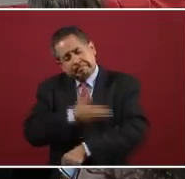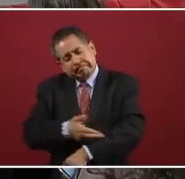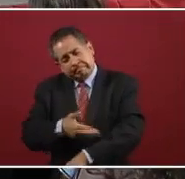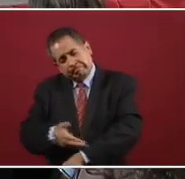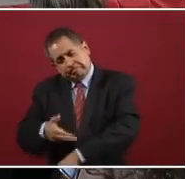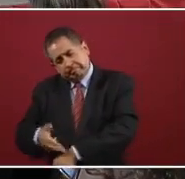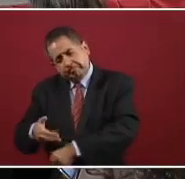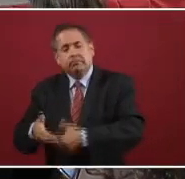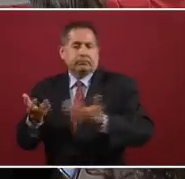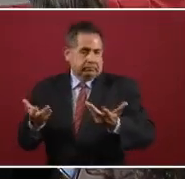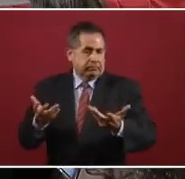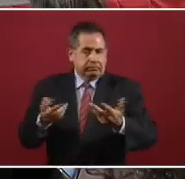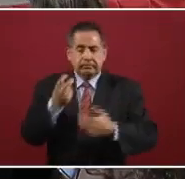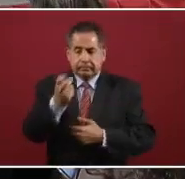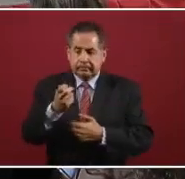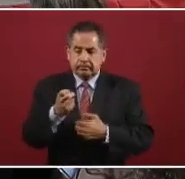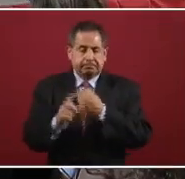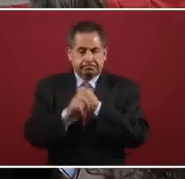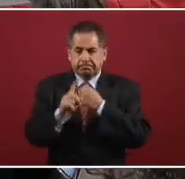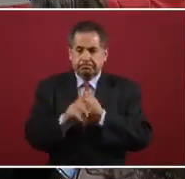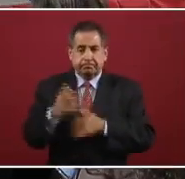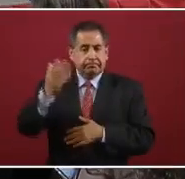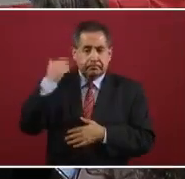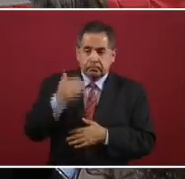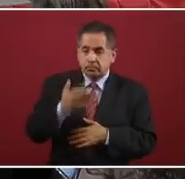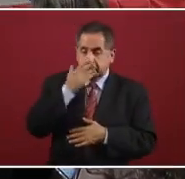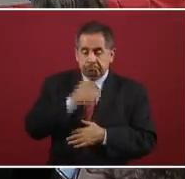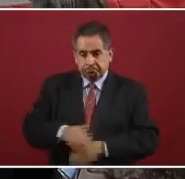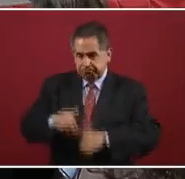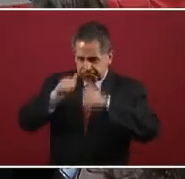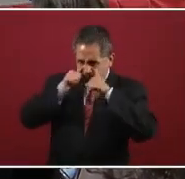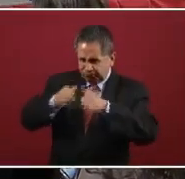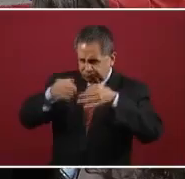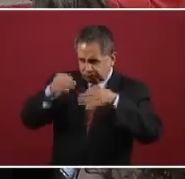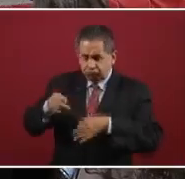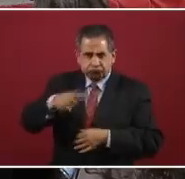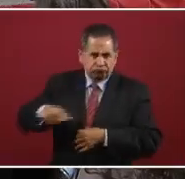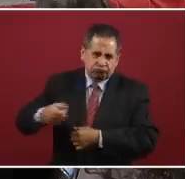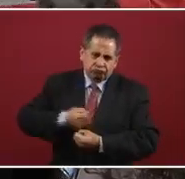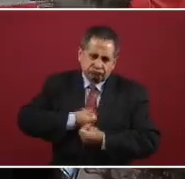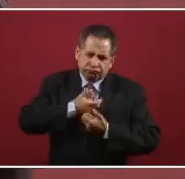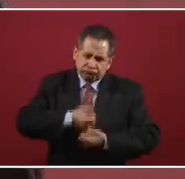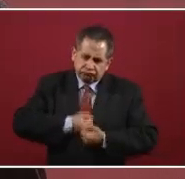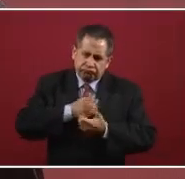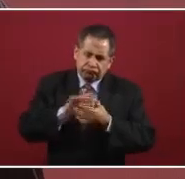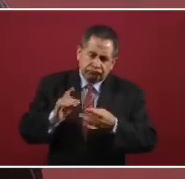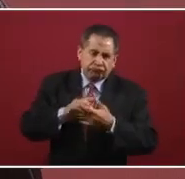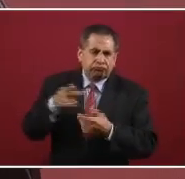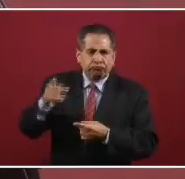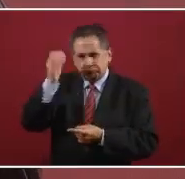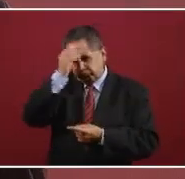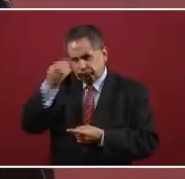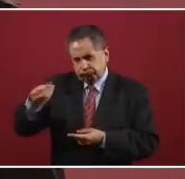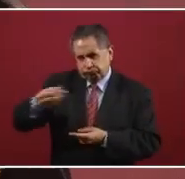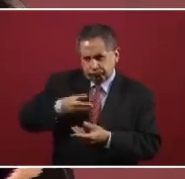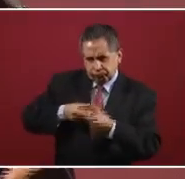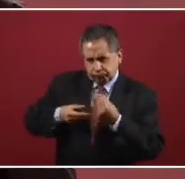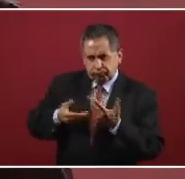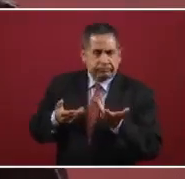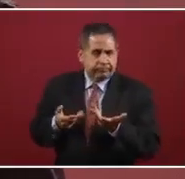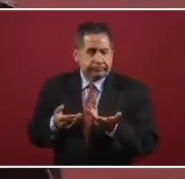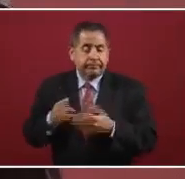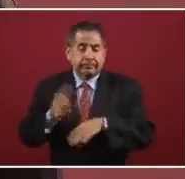uno de los grandes problemas que tenemos, es que no había un espacio donde pudieran expresar sus puntos de vista y entonces tenemos cosas muy,